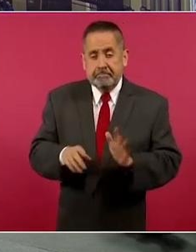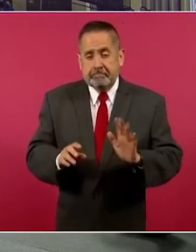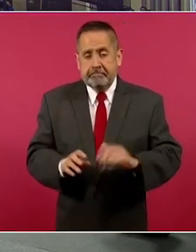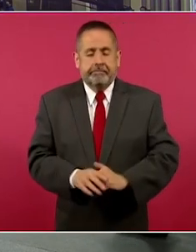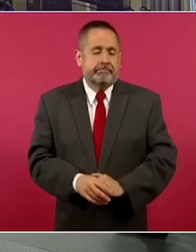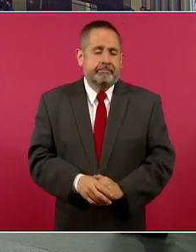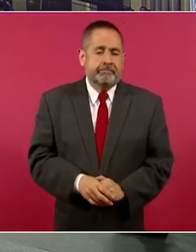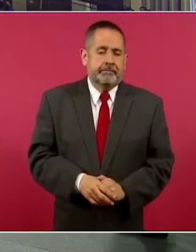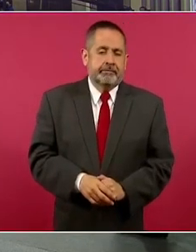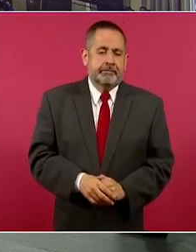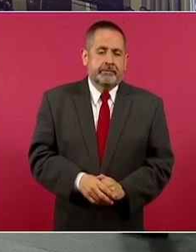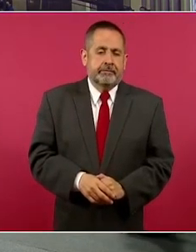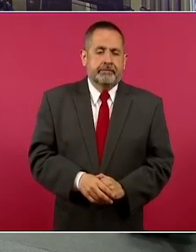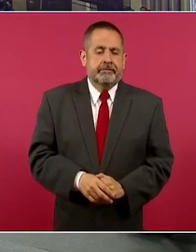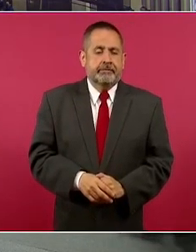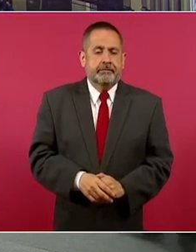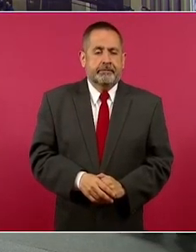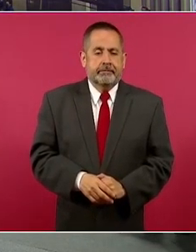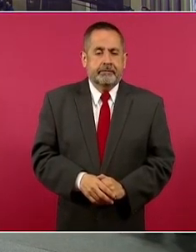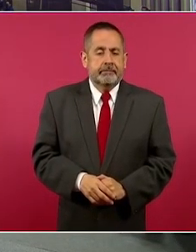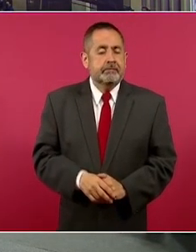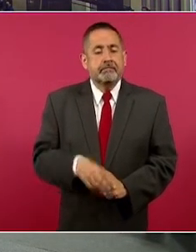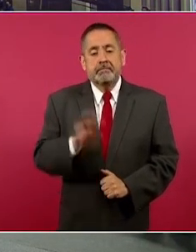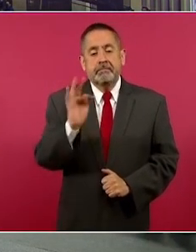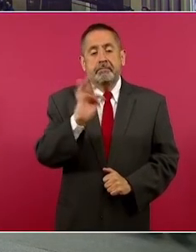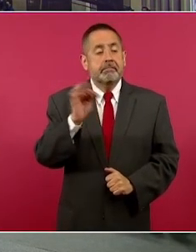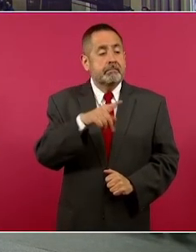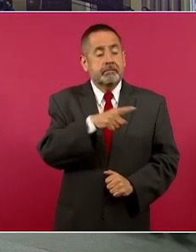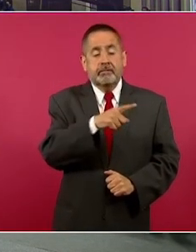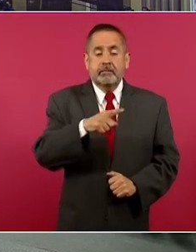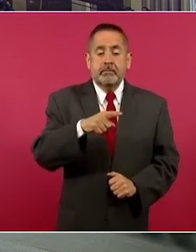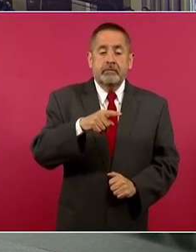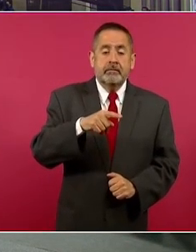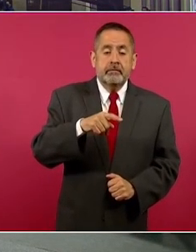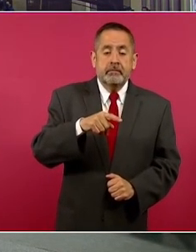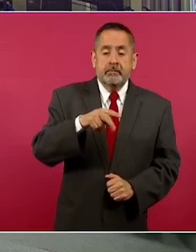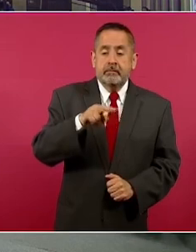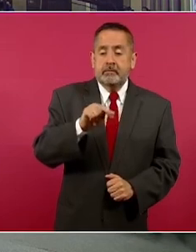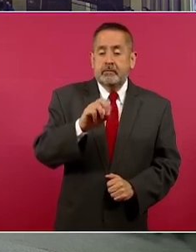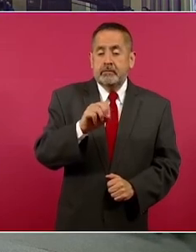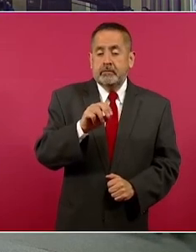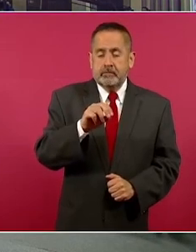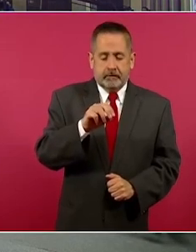No, pero ¿qué tal que el New York Times saque otro?